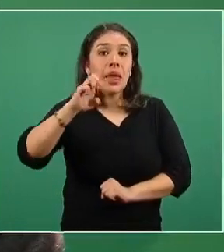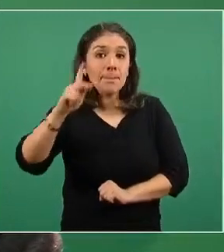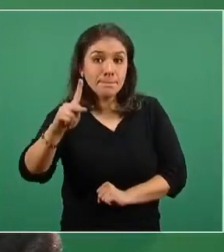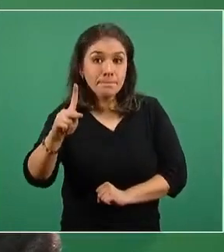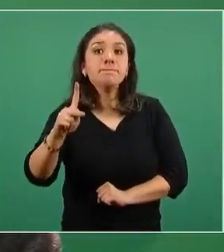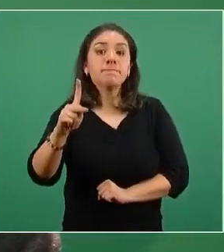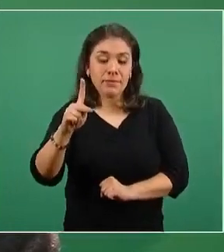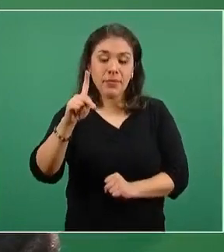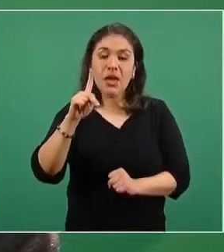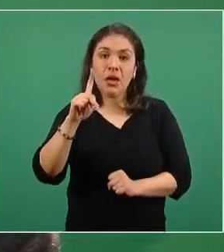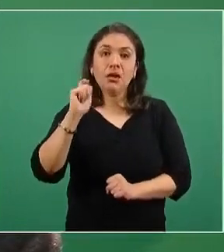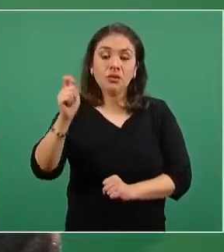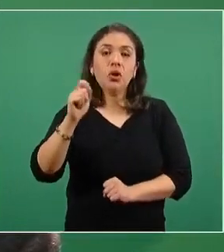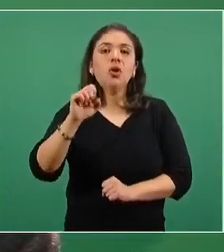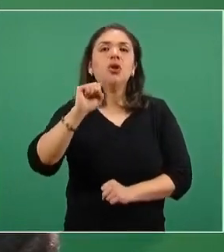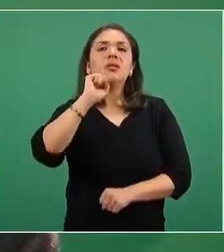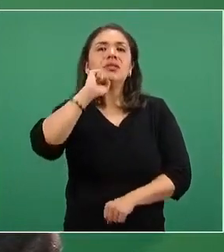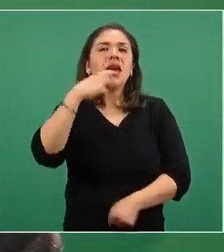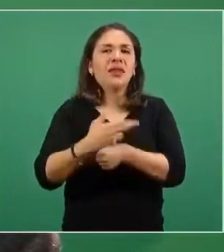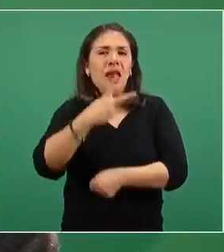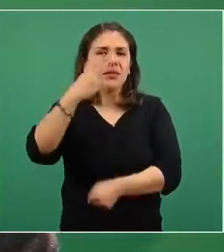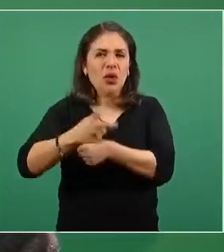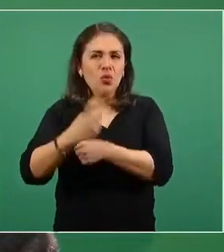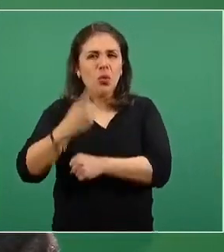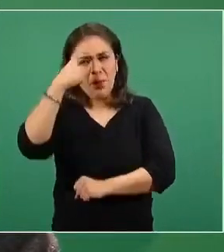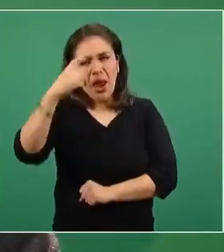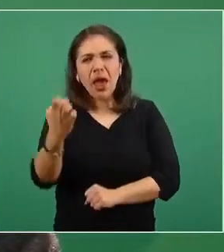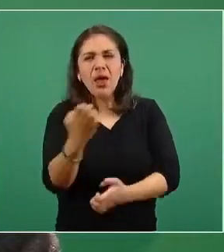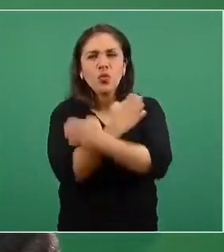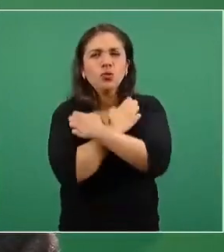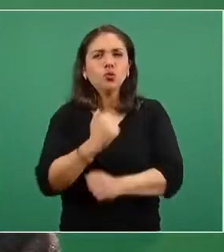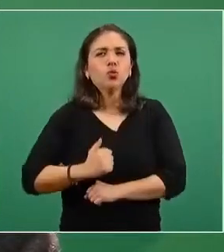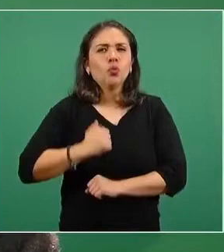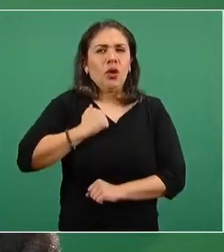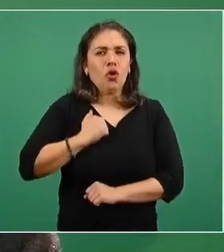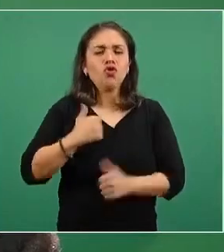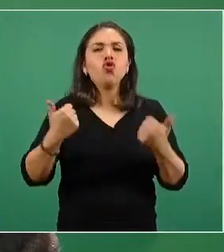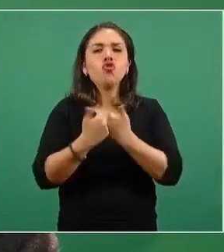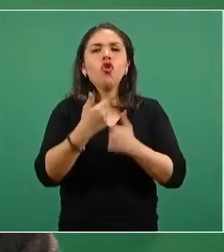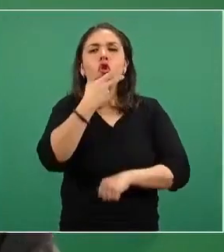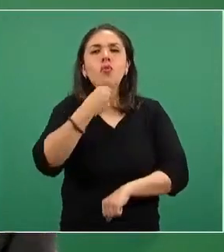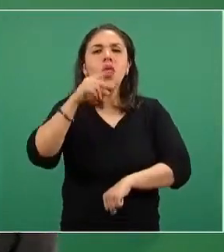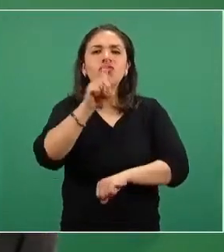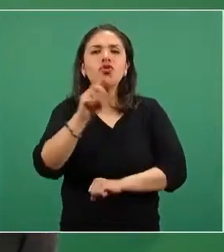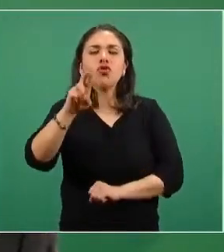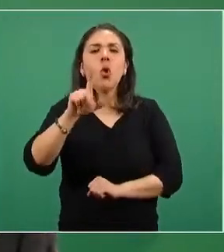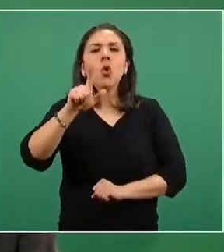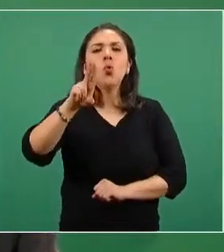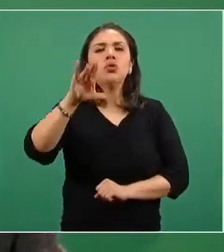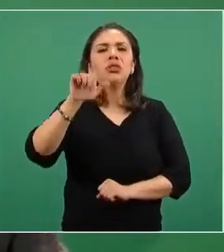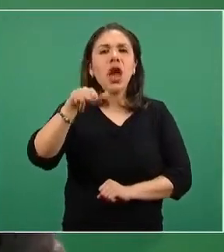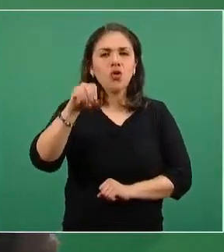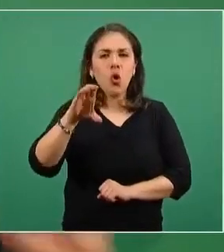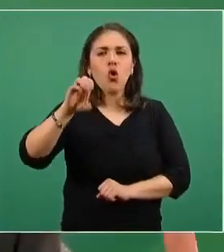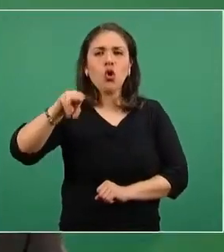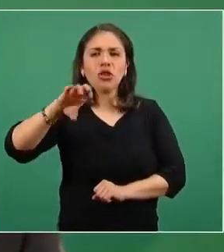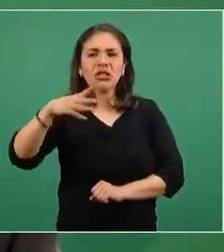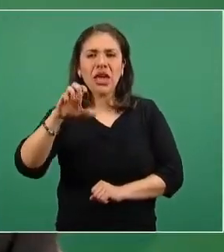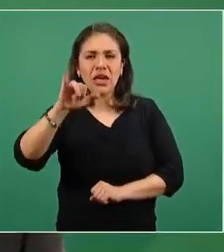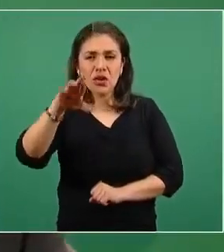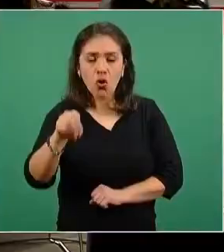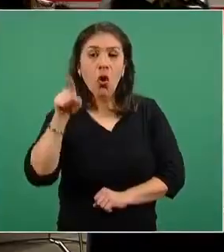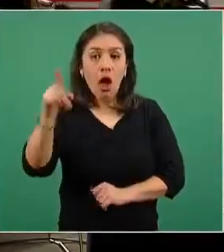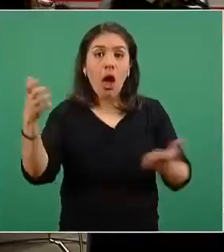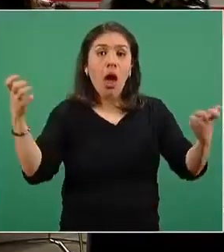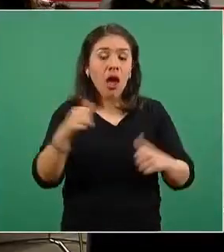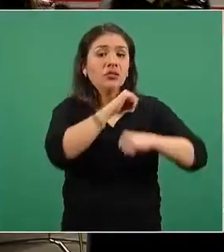Pública, específicamente de la Subsecretaría de Educación Superior, a cargo del doctor Luciano Concheiro Borges, quien